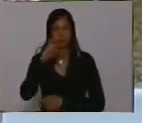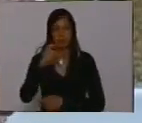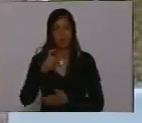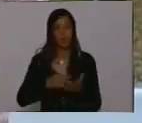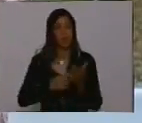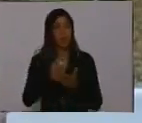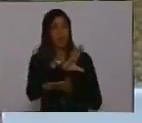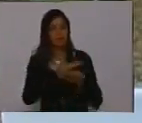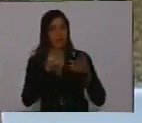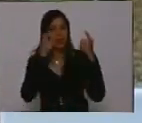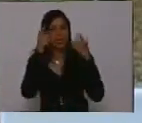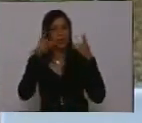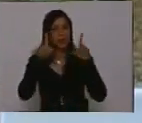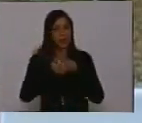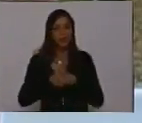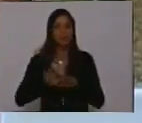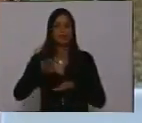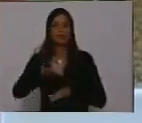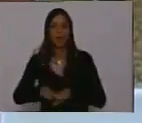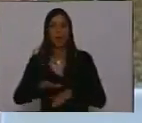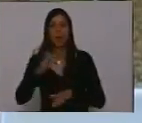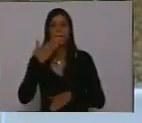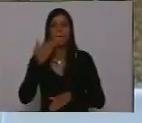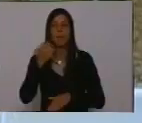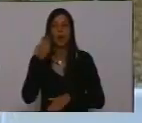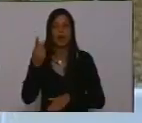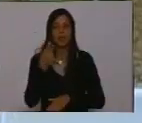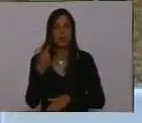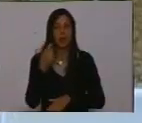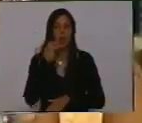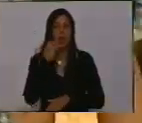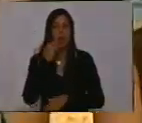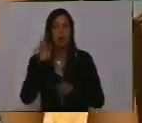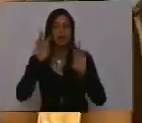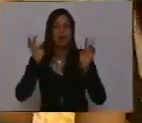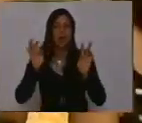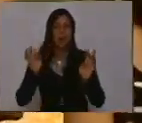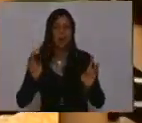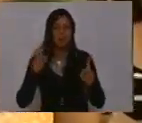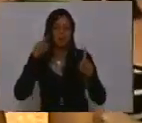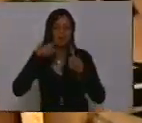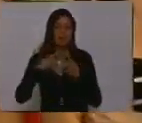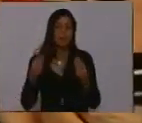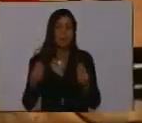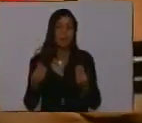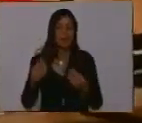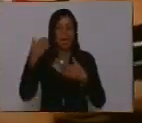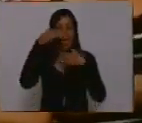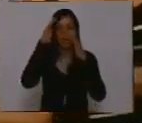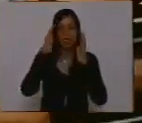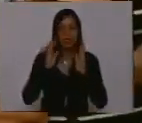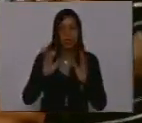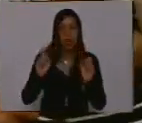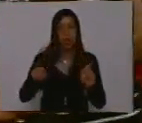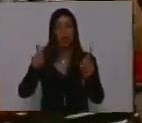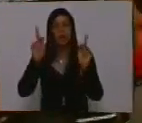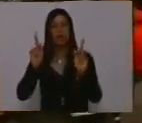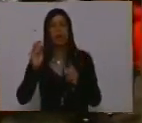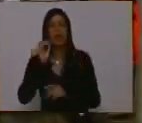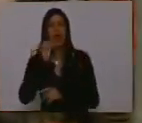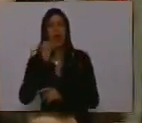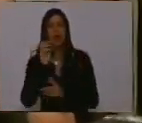del comandante Chávez, dio un paso adelante, que era una política, chamba juvenil, que no busca más que darle atención y seguir dándole oportunidades a los